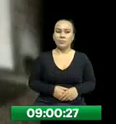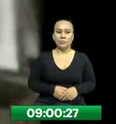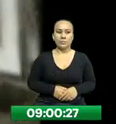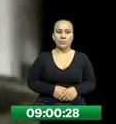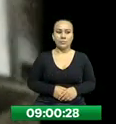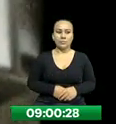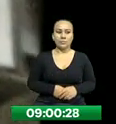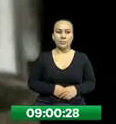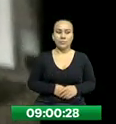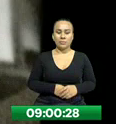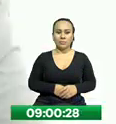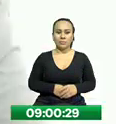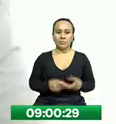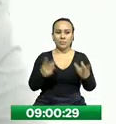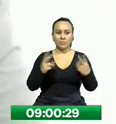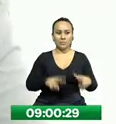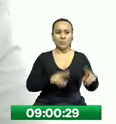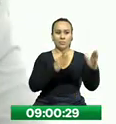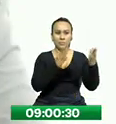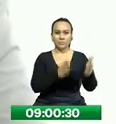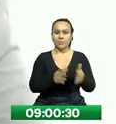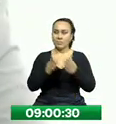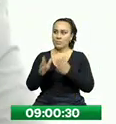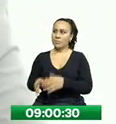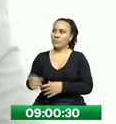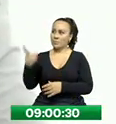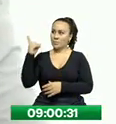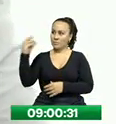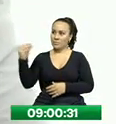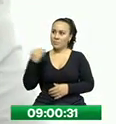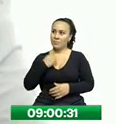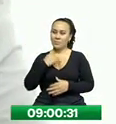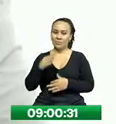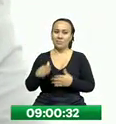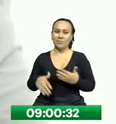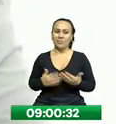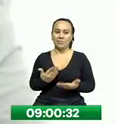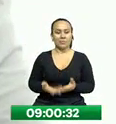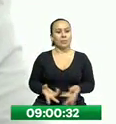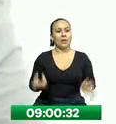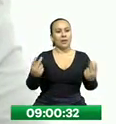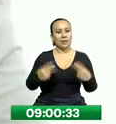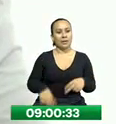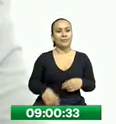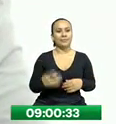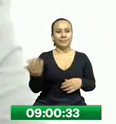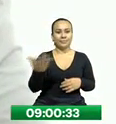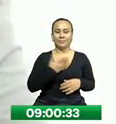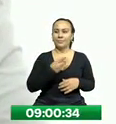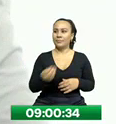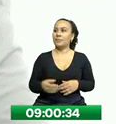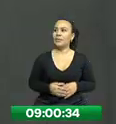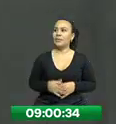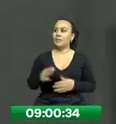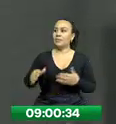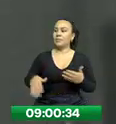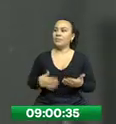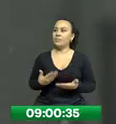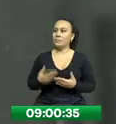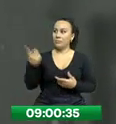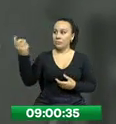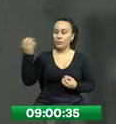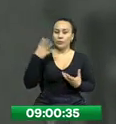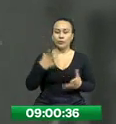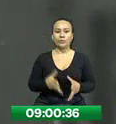Pues inmediatamente pues, iniciamos un proceso sancionatorio para los actores.